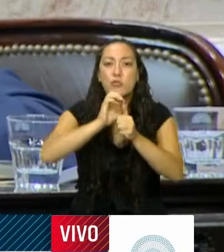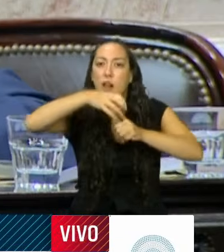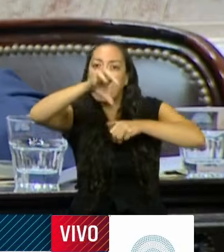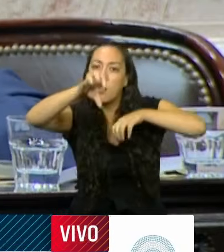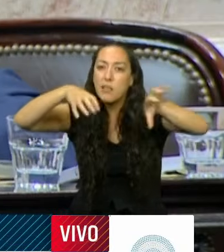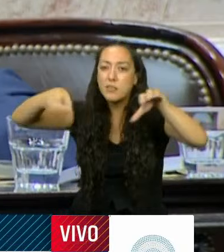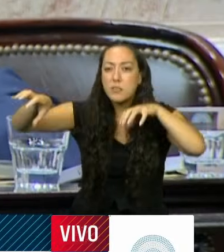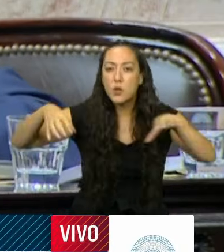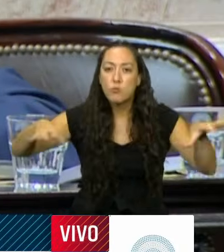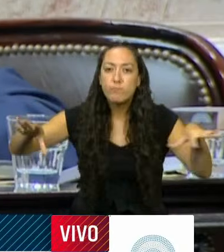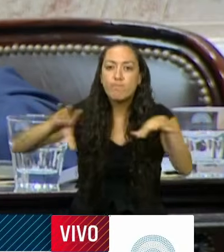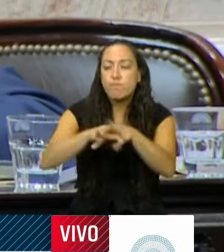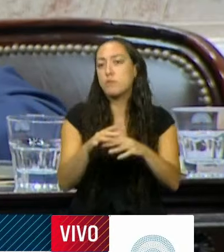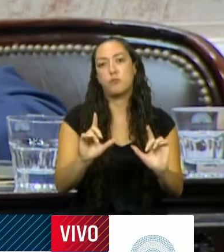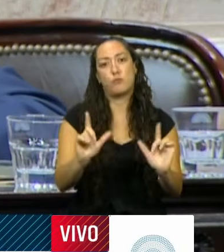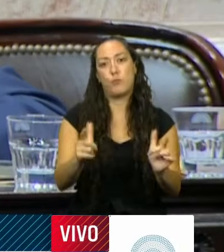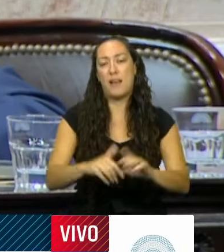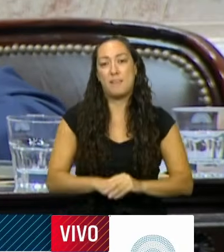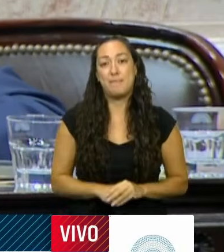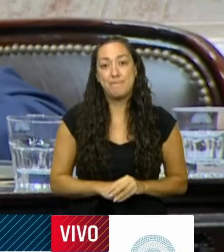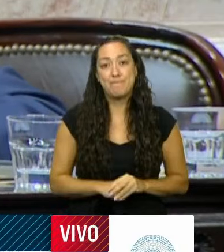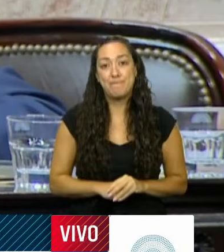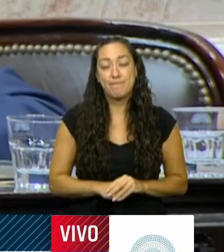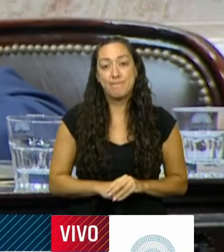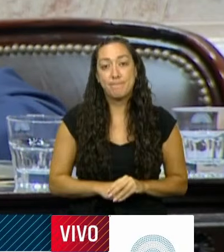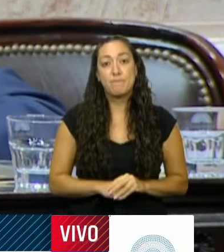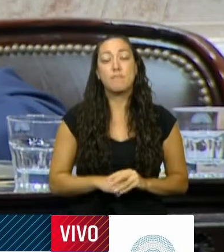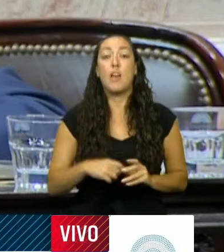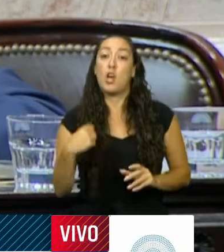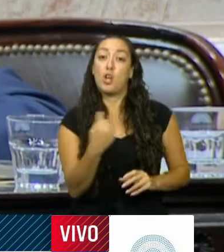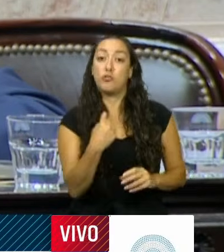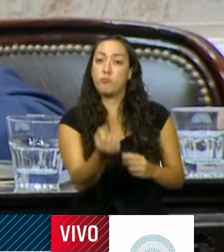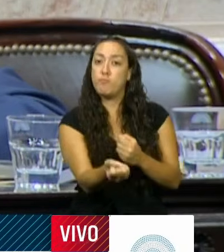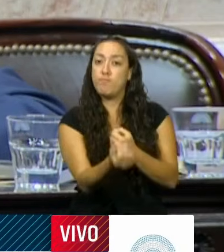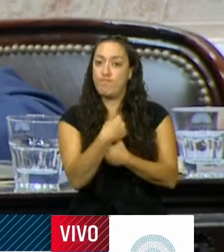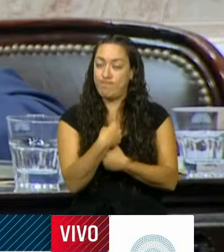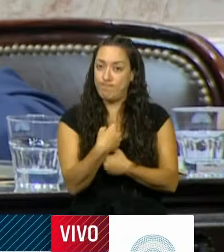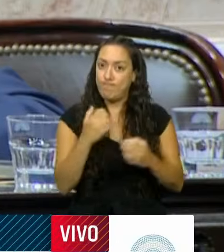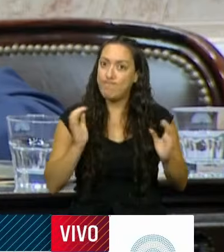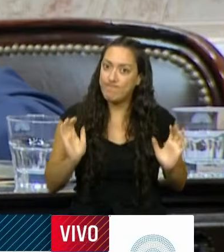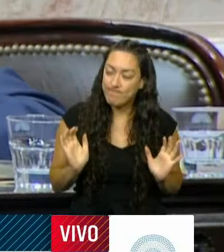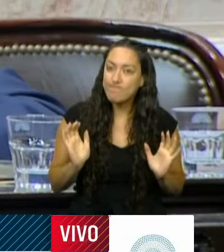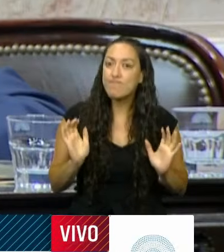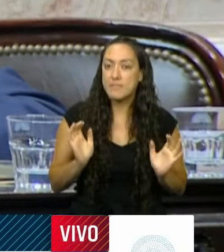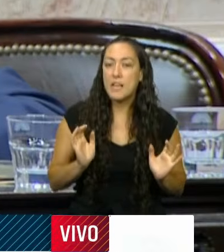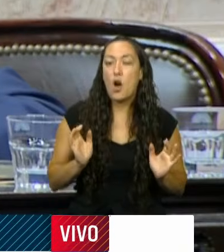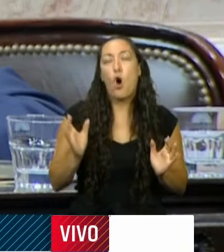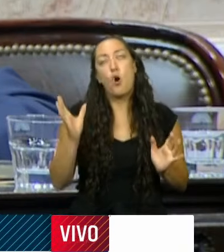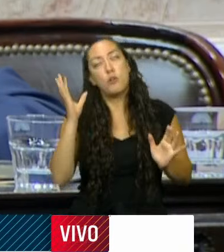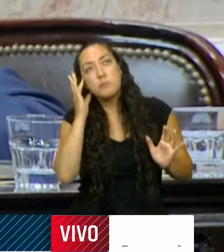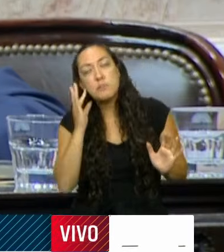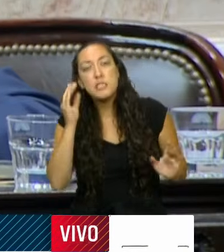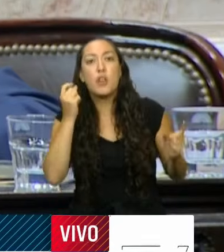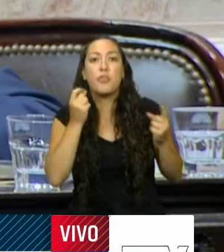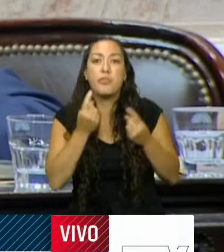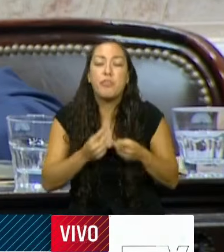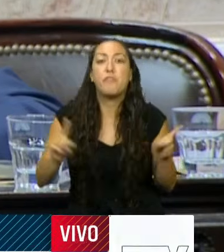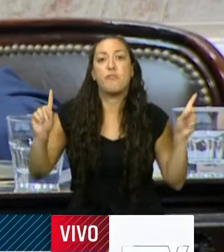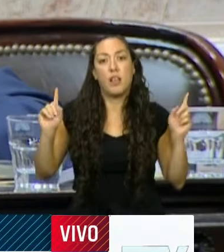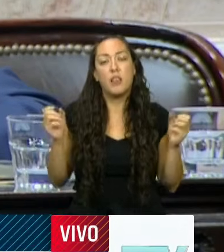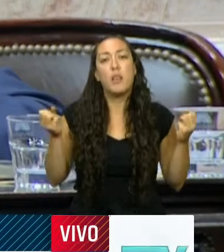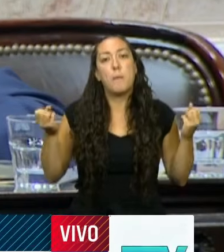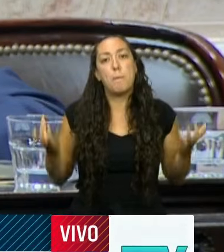efectivas. La indiferencia nuestra y no indiferencia, quizá la posición distinta, está marcada porque